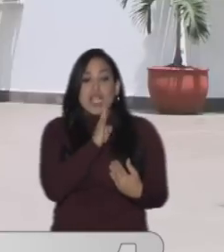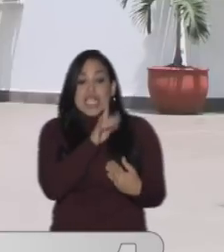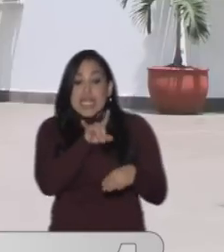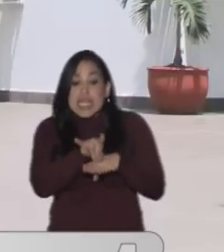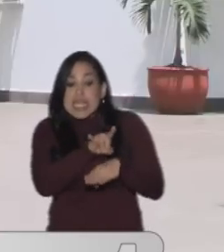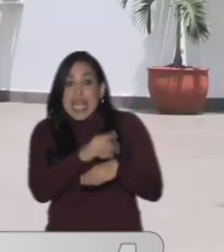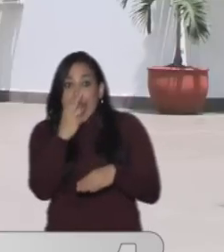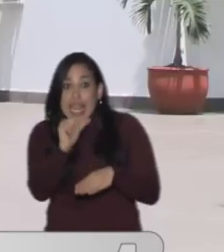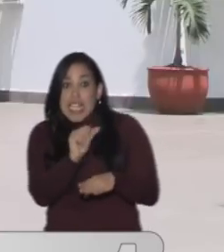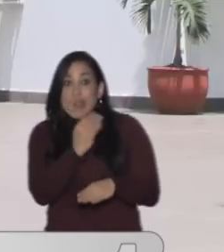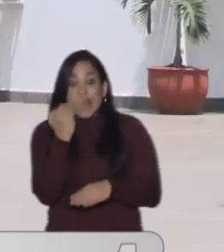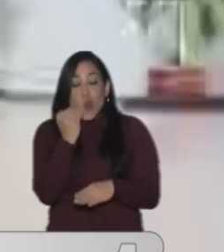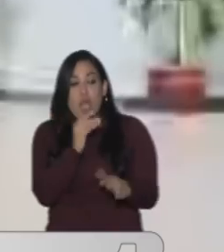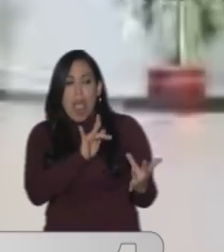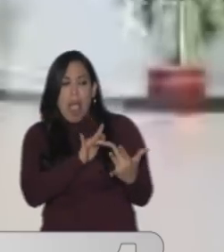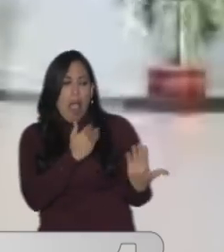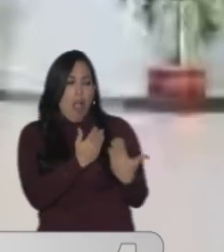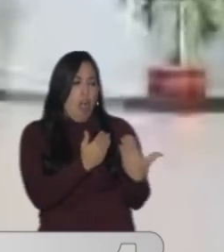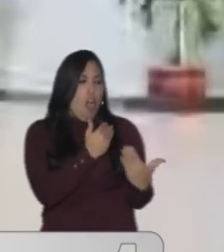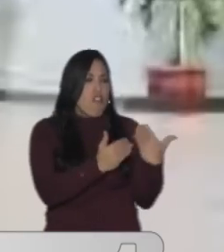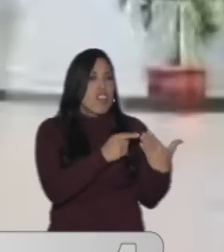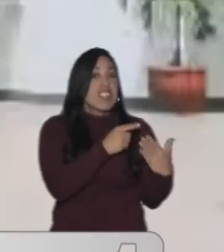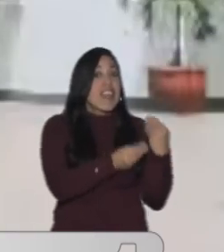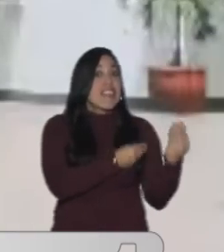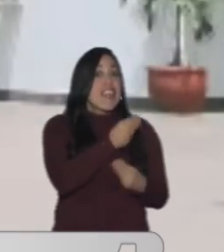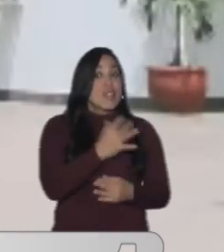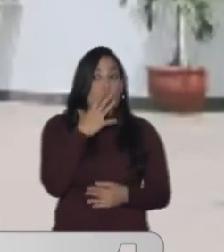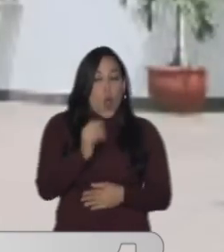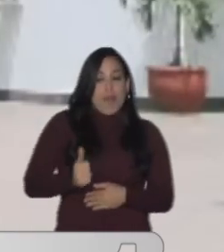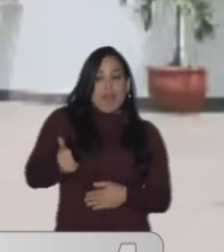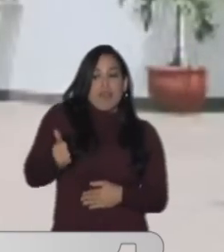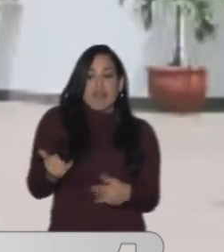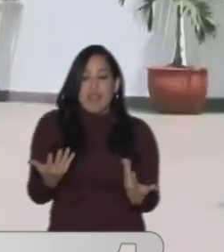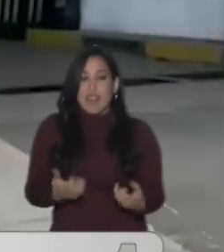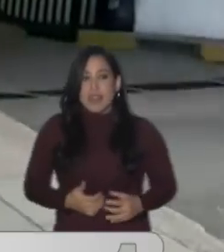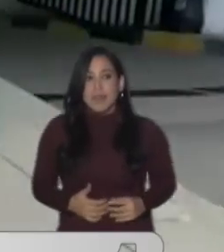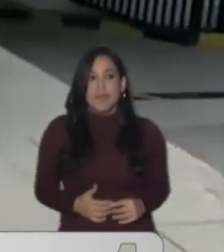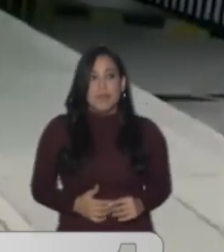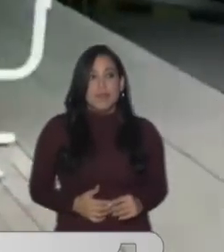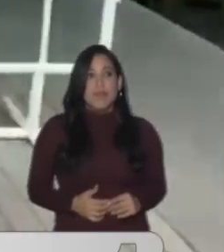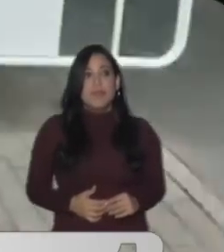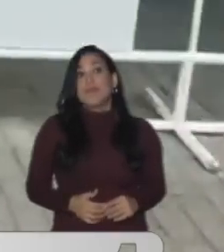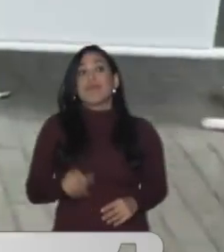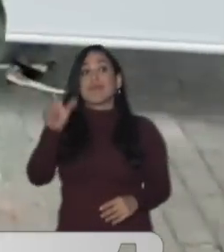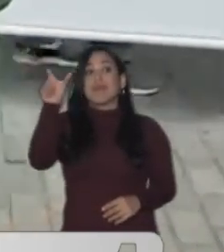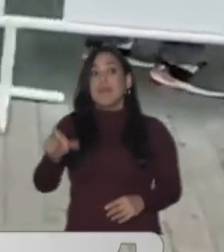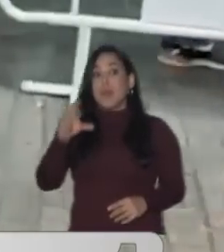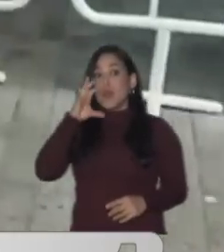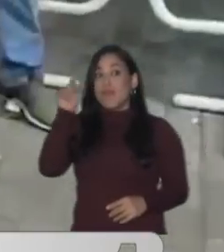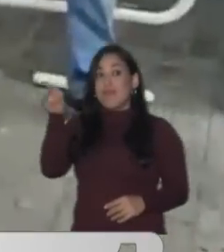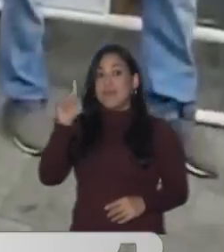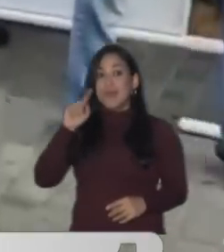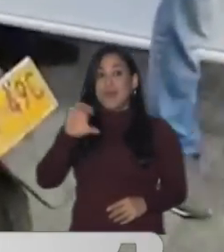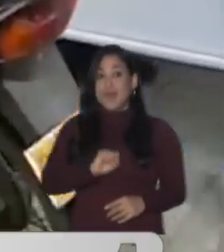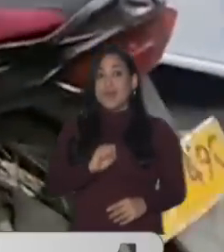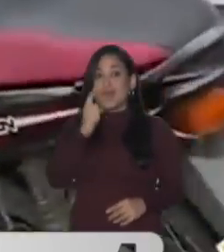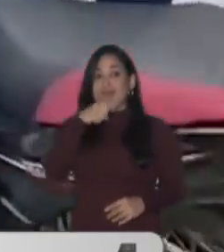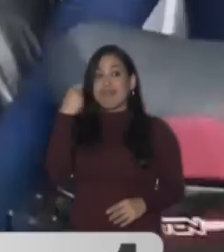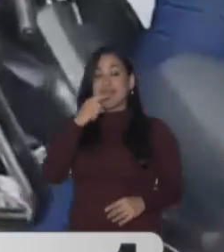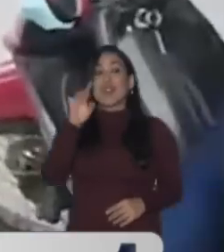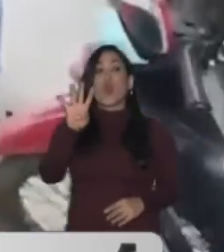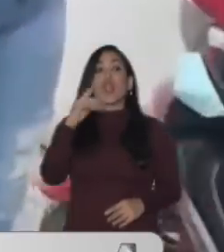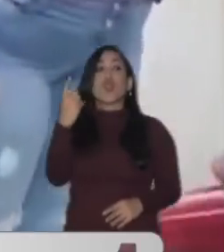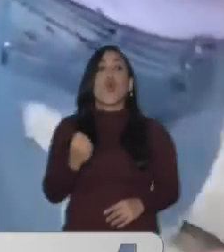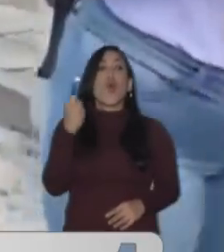que estaba cuidando a esta niña, intentó abusarla sexualmente. Este es el sujeto que pretendía abusar de una niña